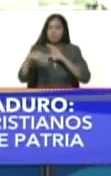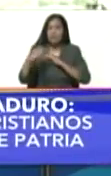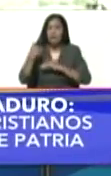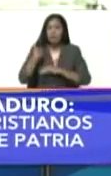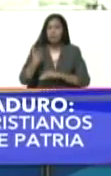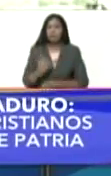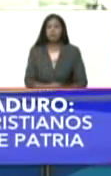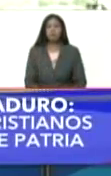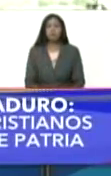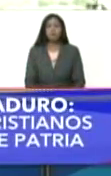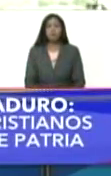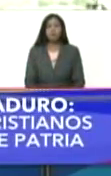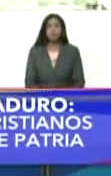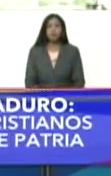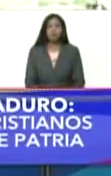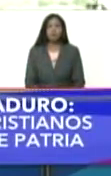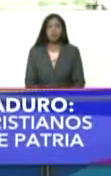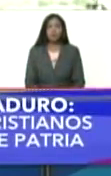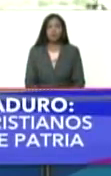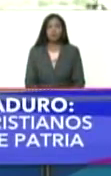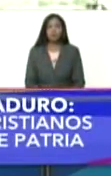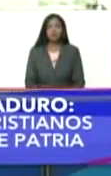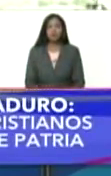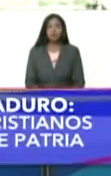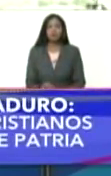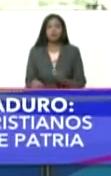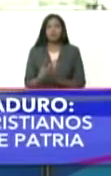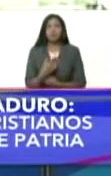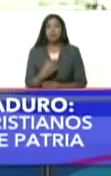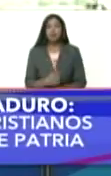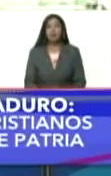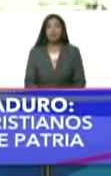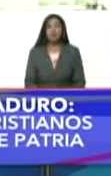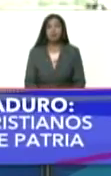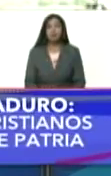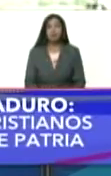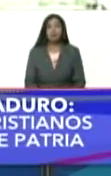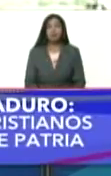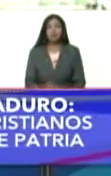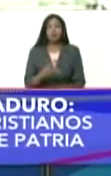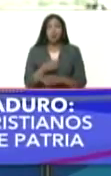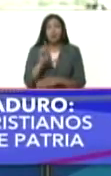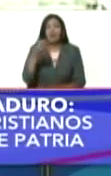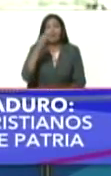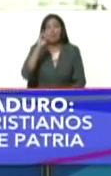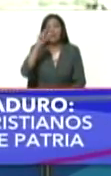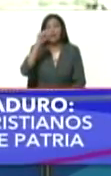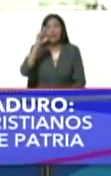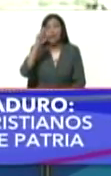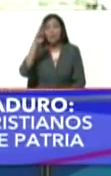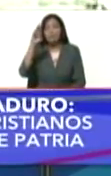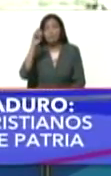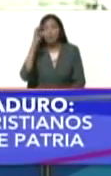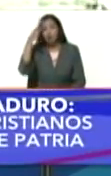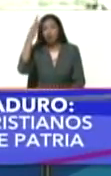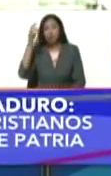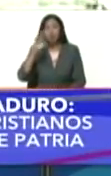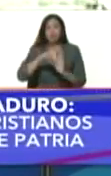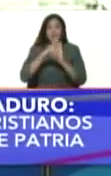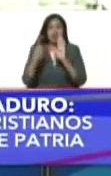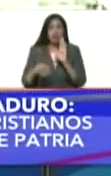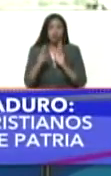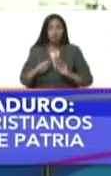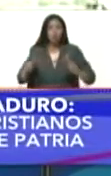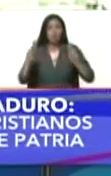Jorge Arriaza. Me está enviando un mensaje. Jorge Arriaza anda en Ginebra, en el Consejo de Derechos Humanos, porque lleva la verdad